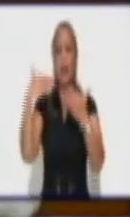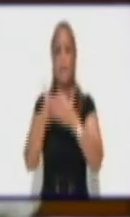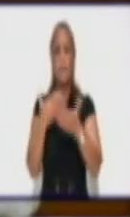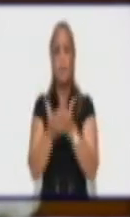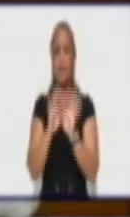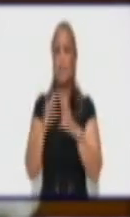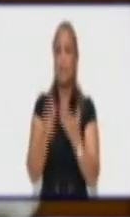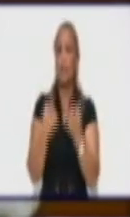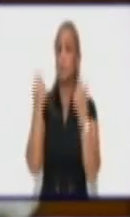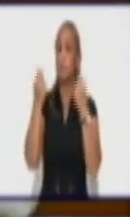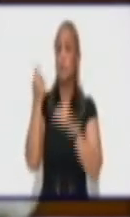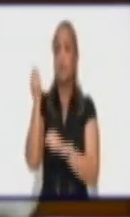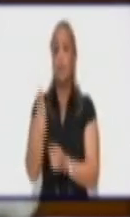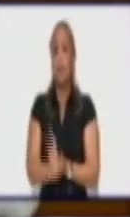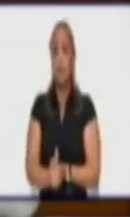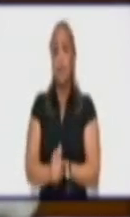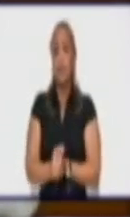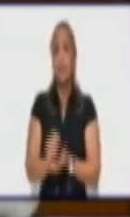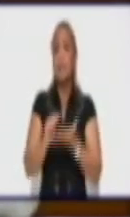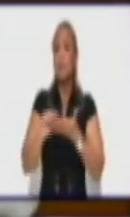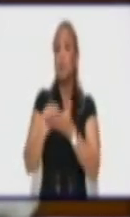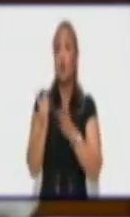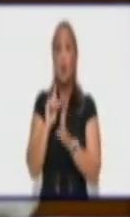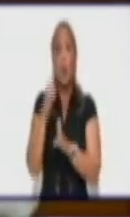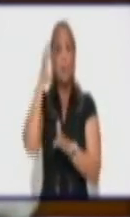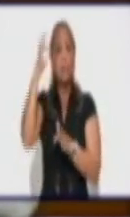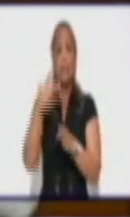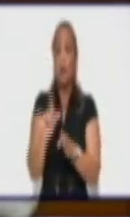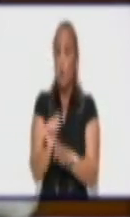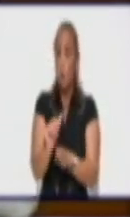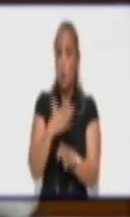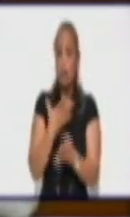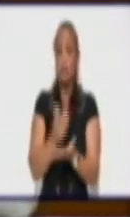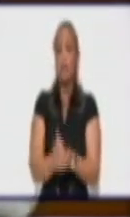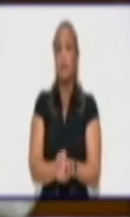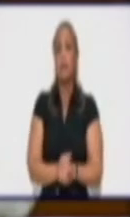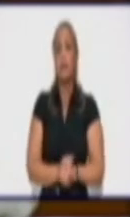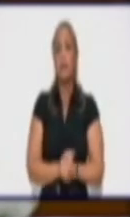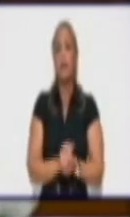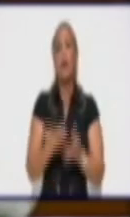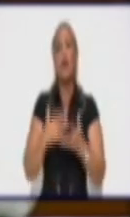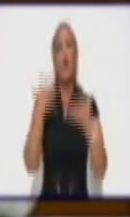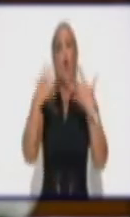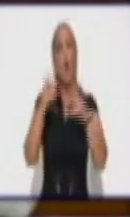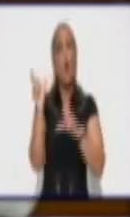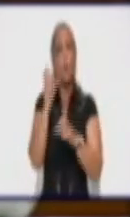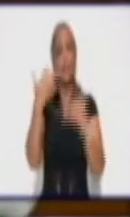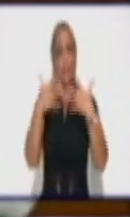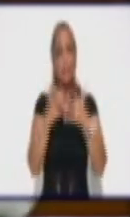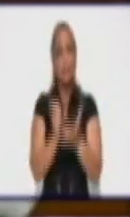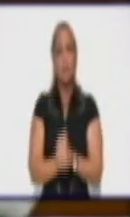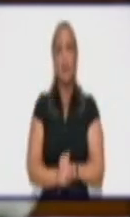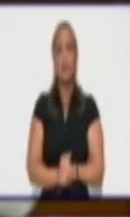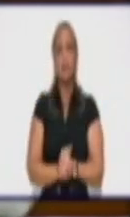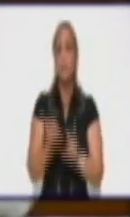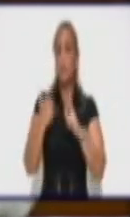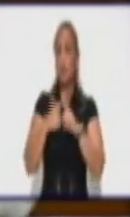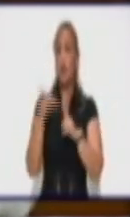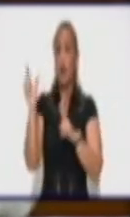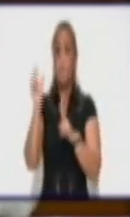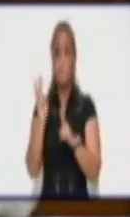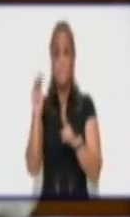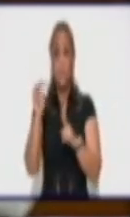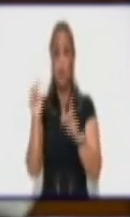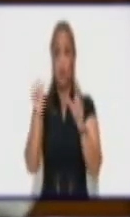actores económicos el sector no estatal tan importantísimo las cooperativas agropecuarias y ahora las micro pequeñas